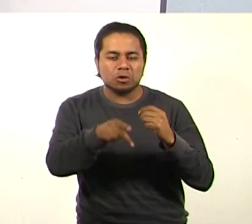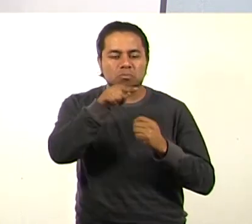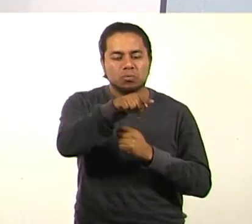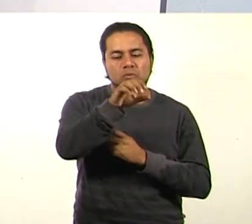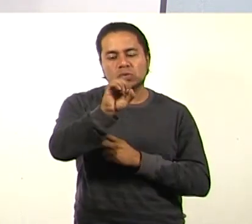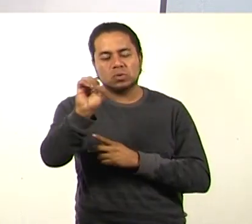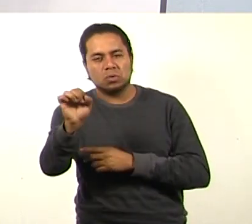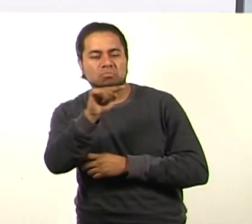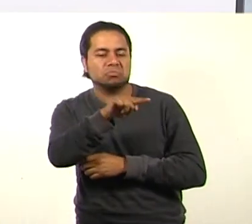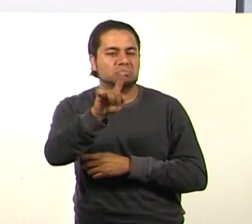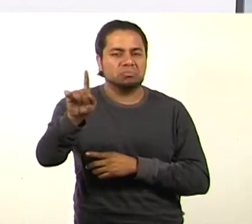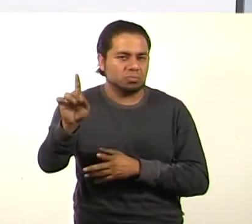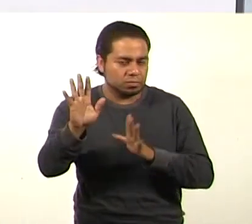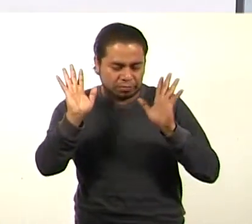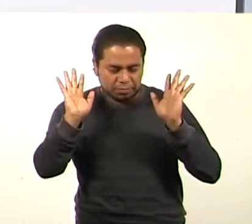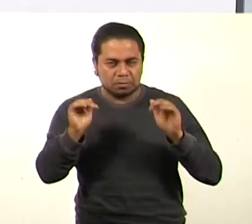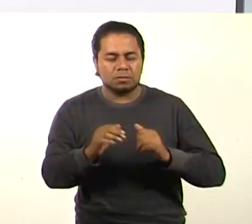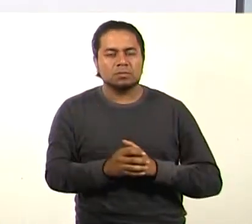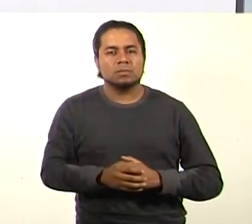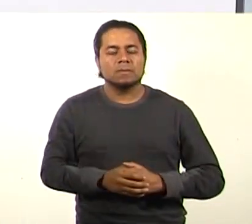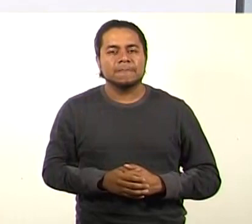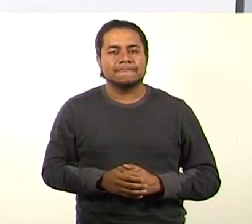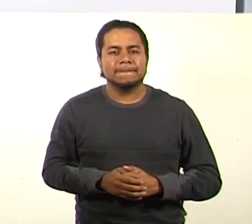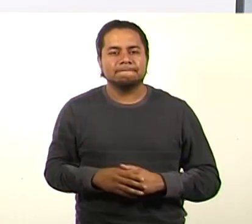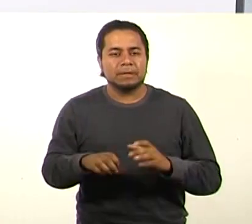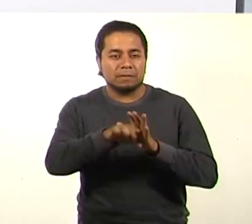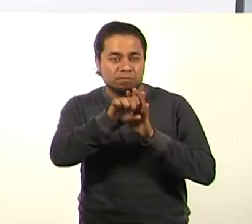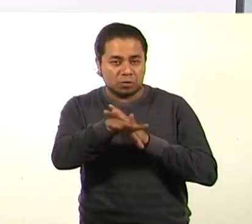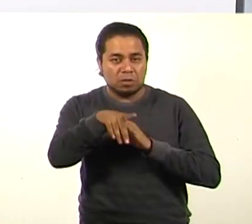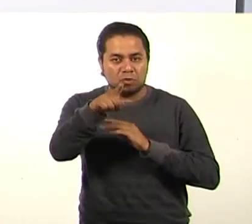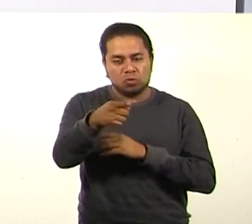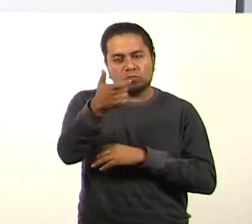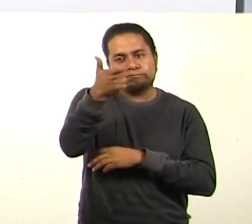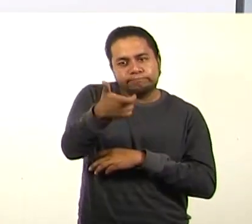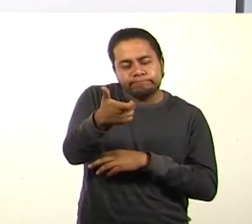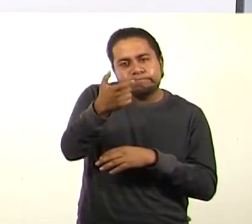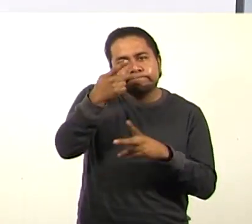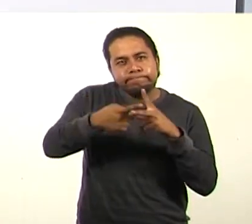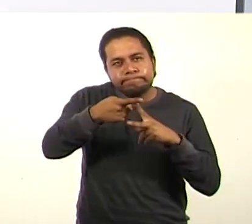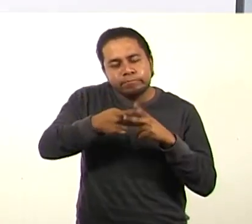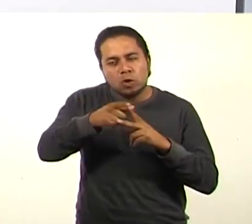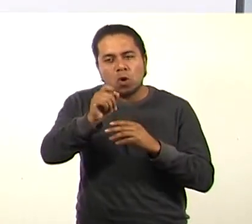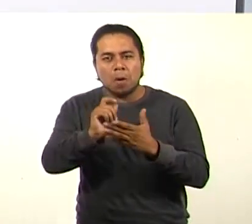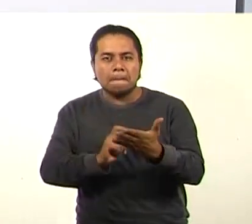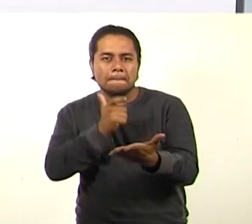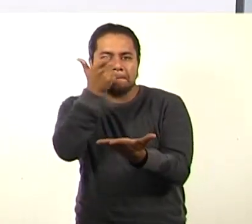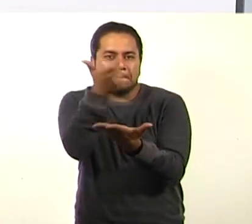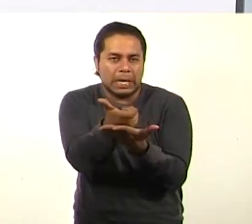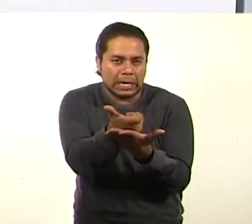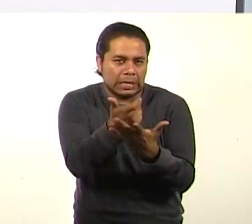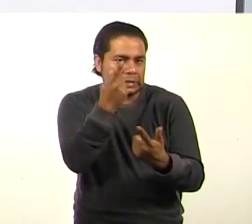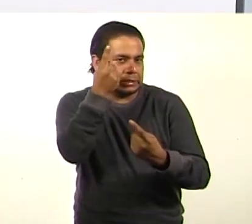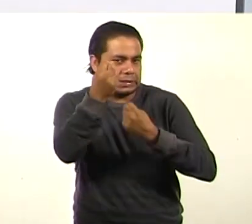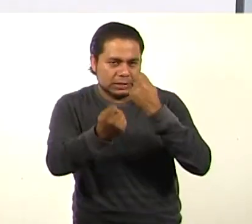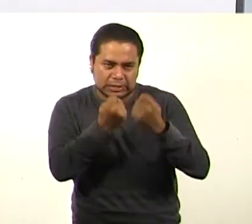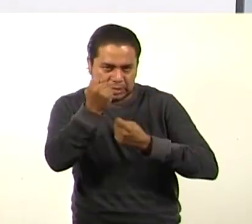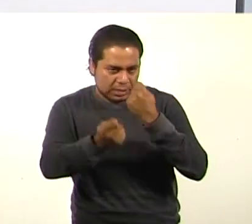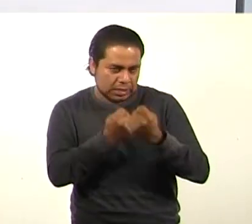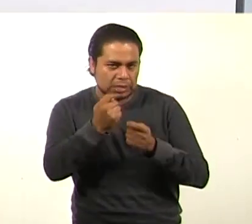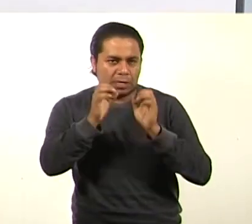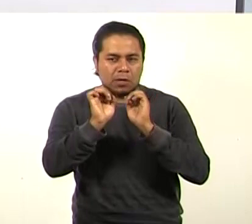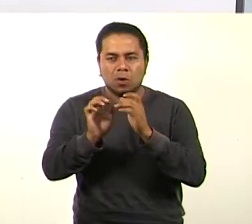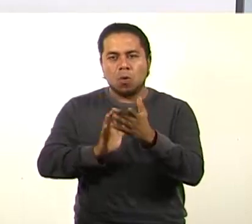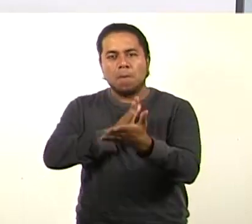de los números decimales. Cuando ustedes calculen costos, cuando vayan a hacer un pago en una tienda, cuando vayan